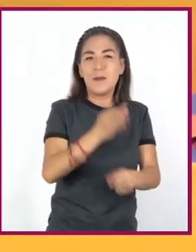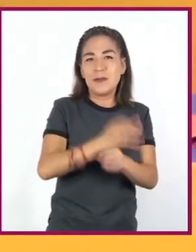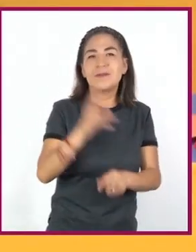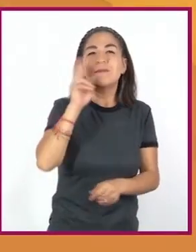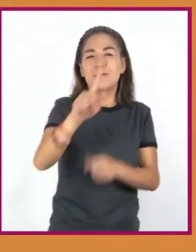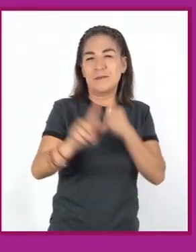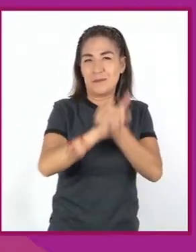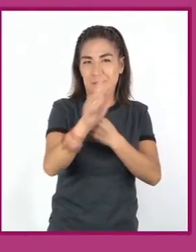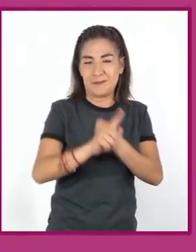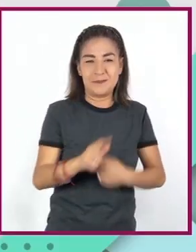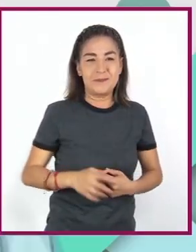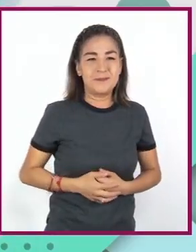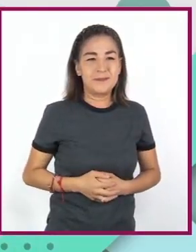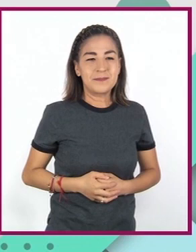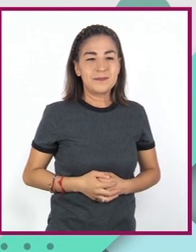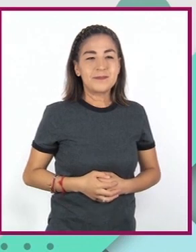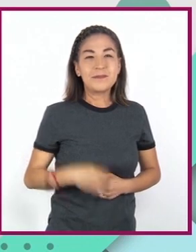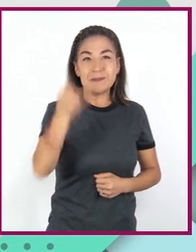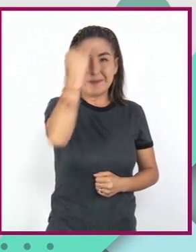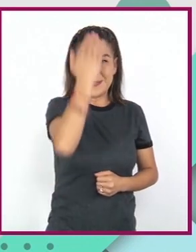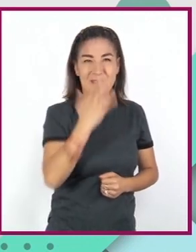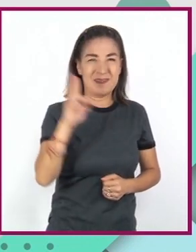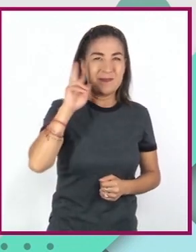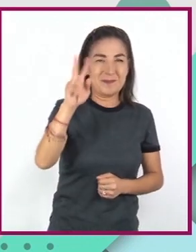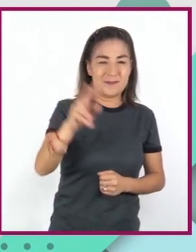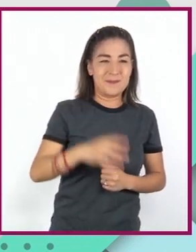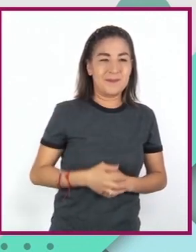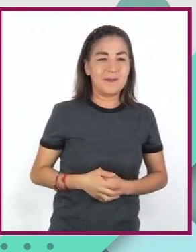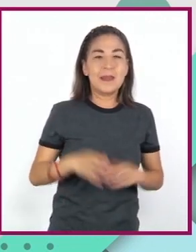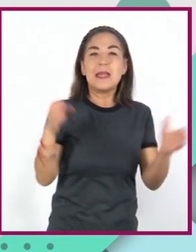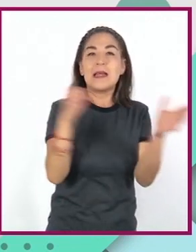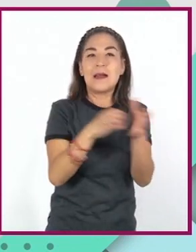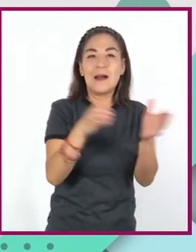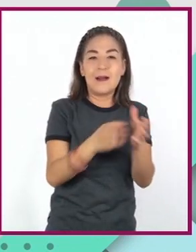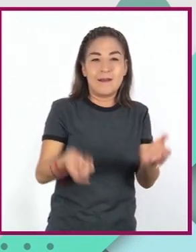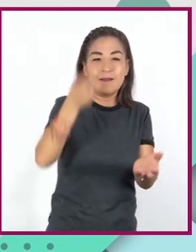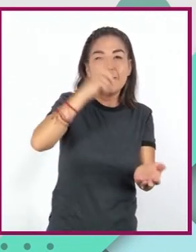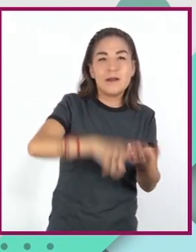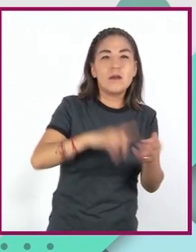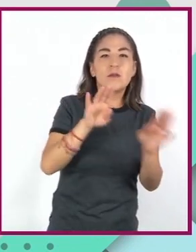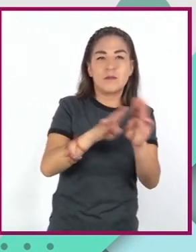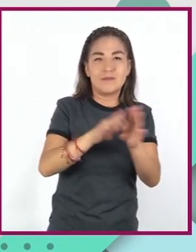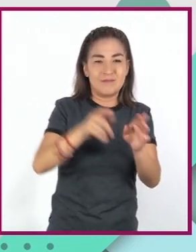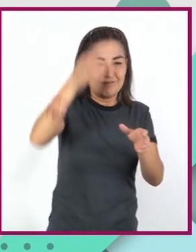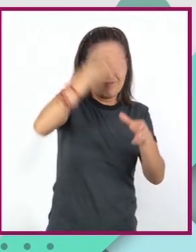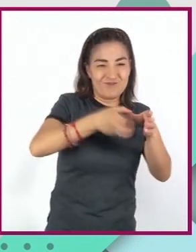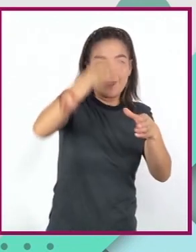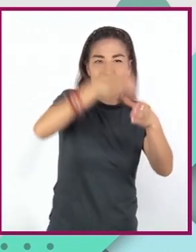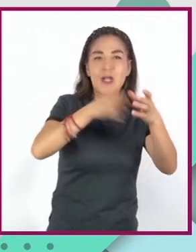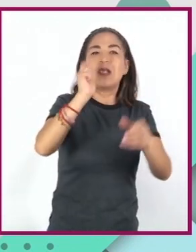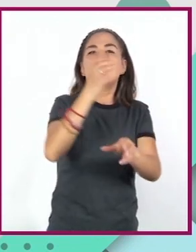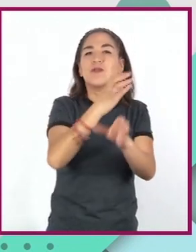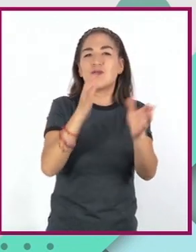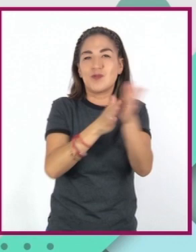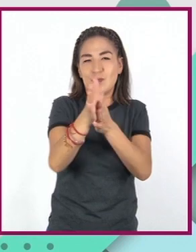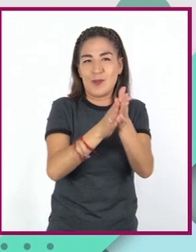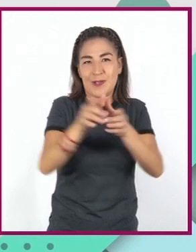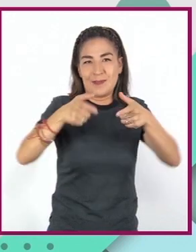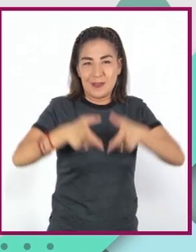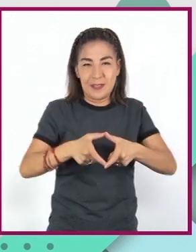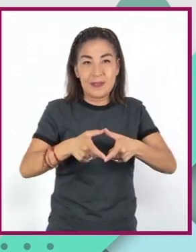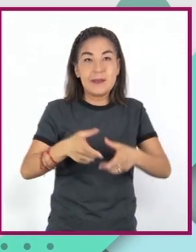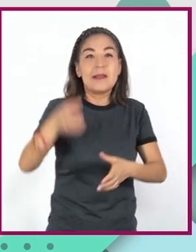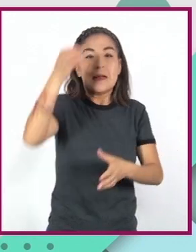algunas situaciones. En la imagen podemos ver una caja que contiene barras de chocolate. Es un cuerpo geométrico